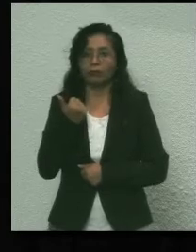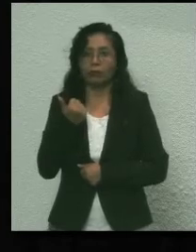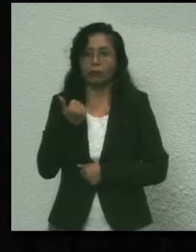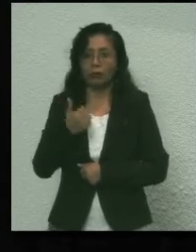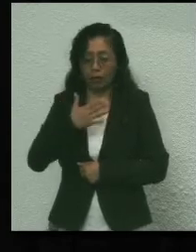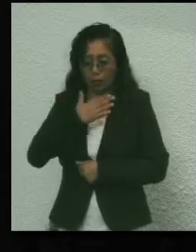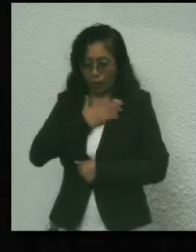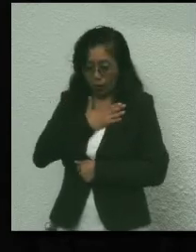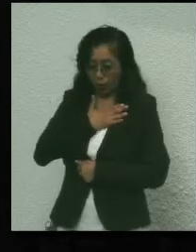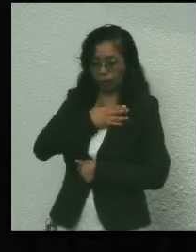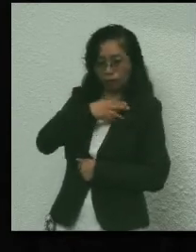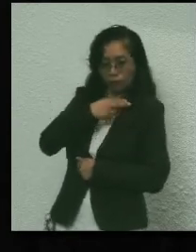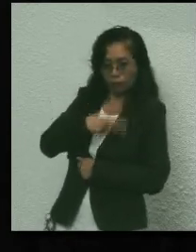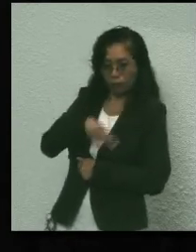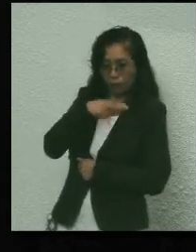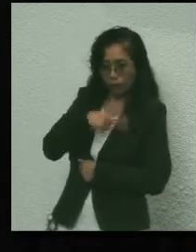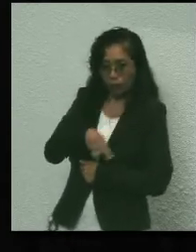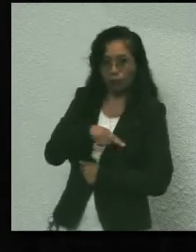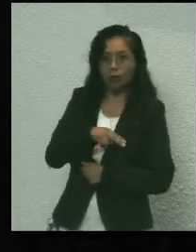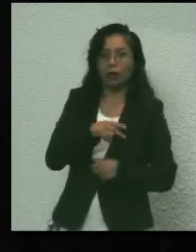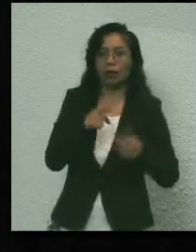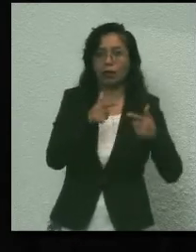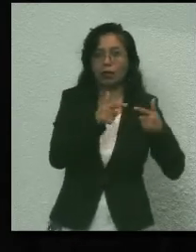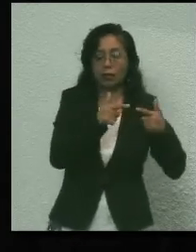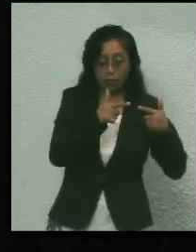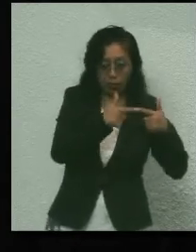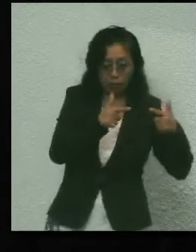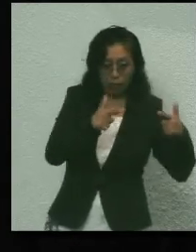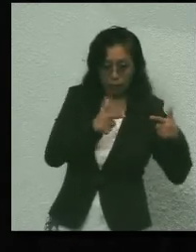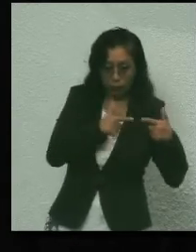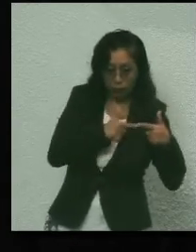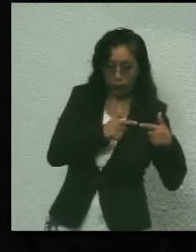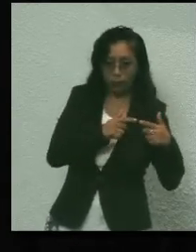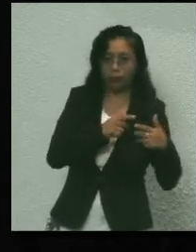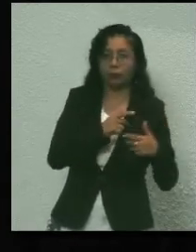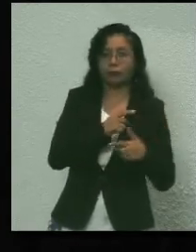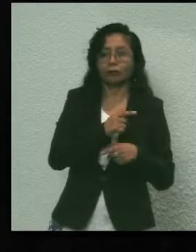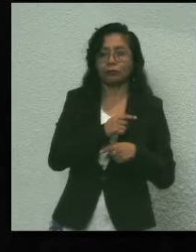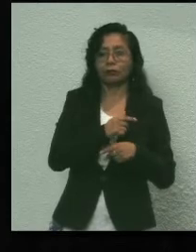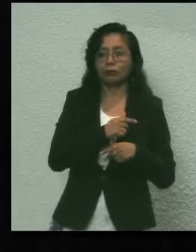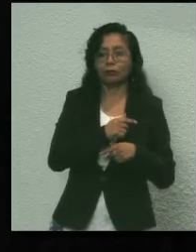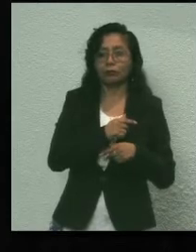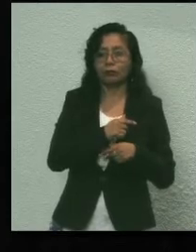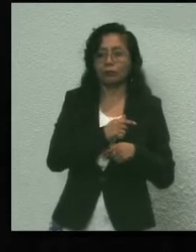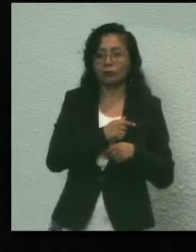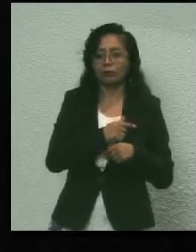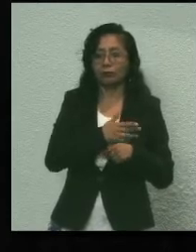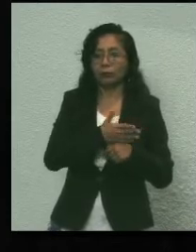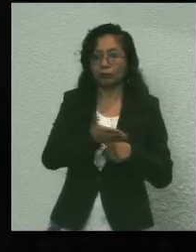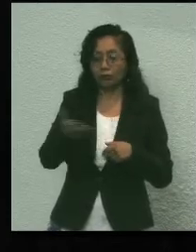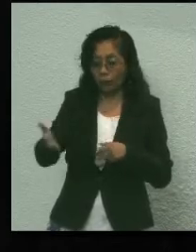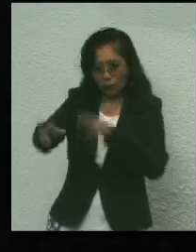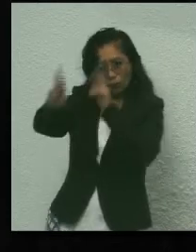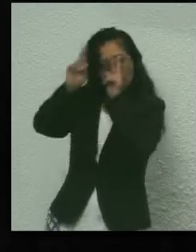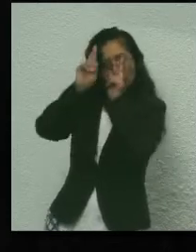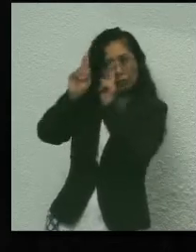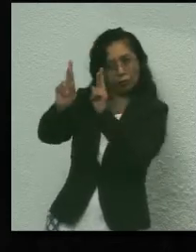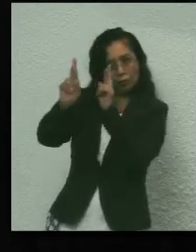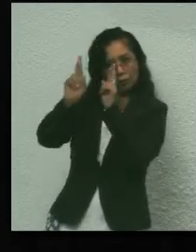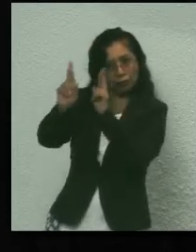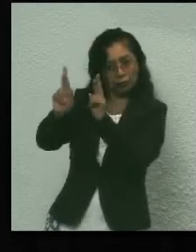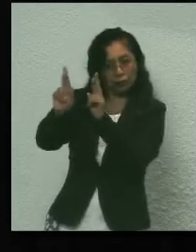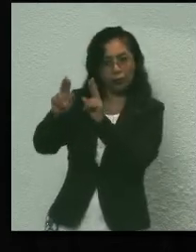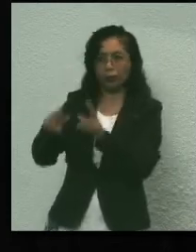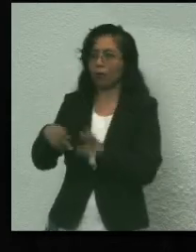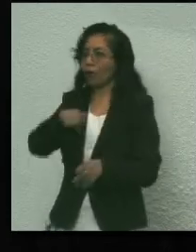mío, de mi compañera de bancada, Judith Rodríguez Villanueva, y de mi partido, hacer el más amplio reconocimiento a los